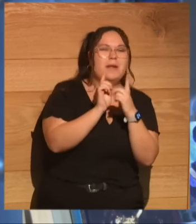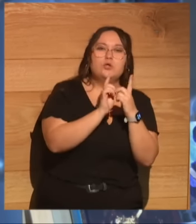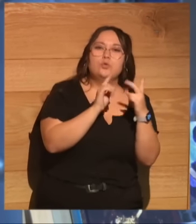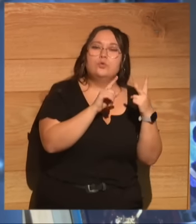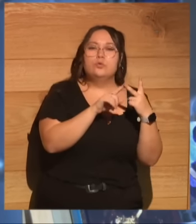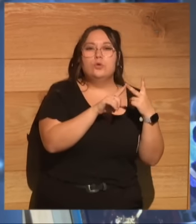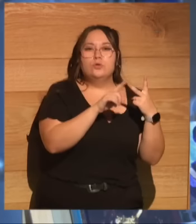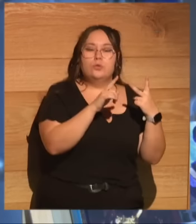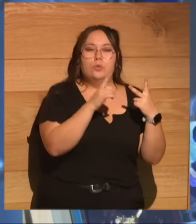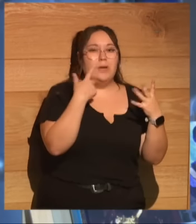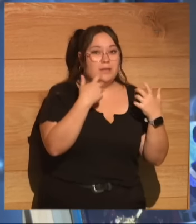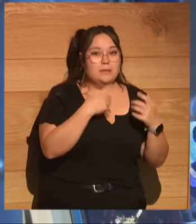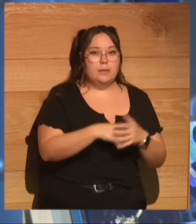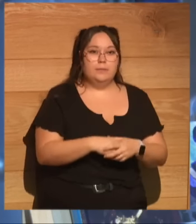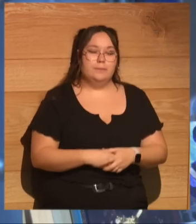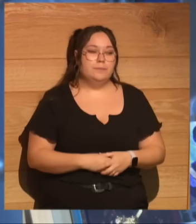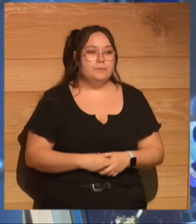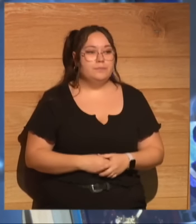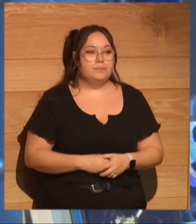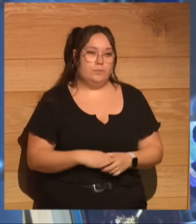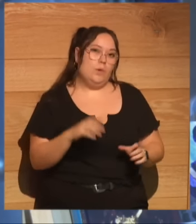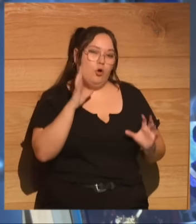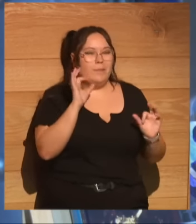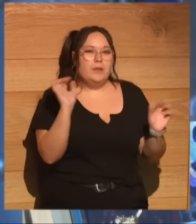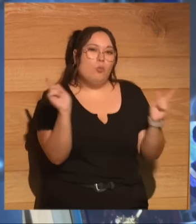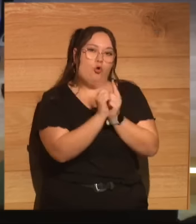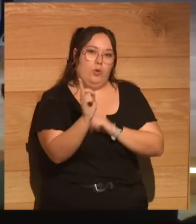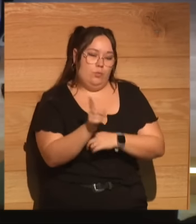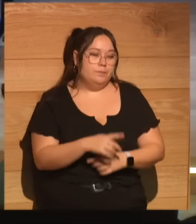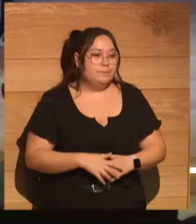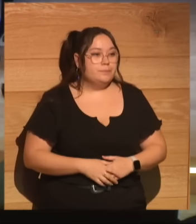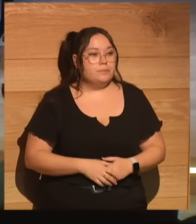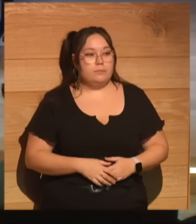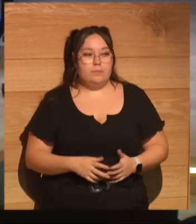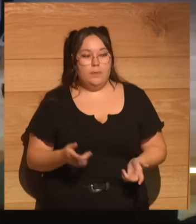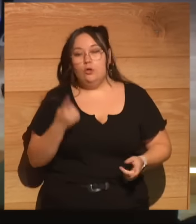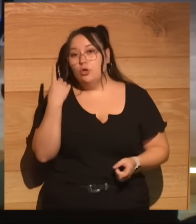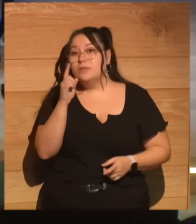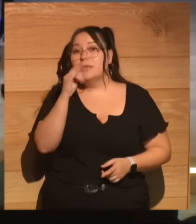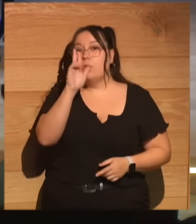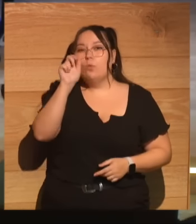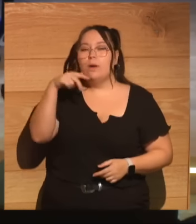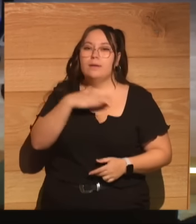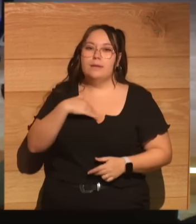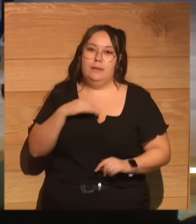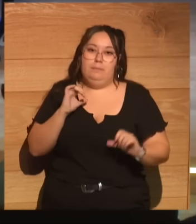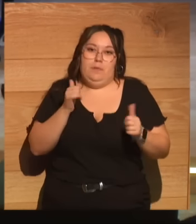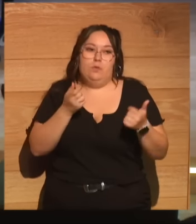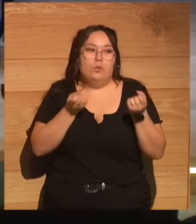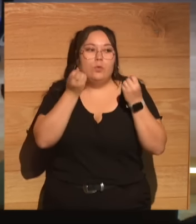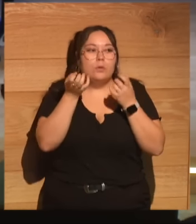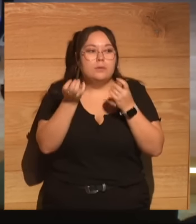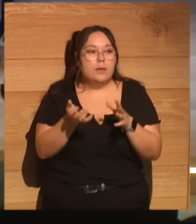que no es un versus necesariamente, obviamente. Bueno, vamos al lío. Yo sé que Juan quiere contar un poco los principios, ¿no? De